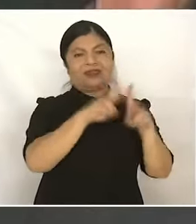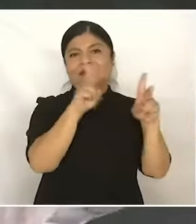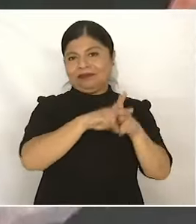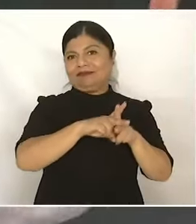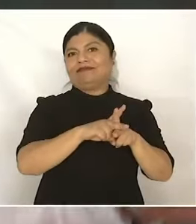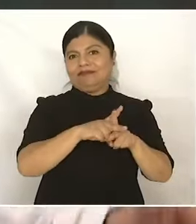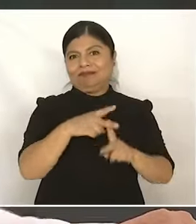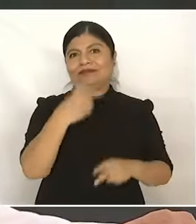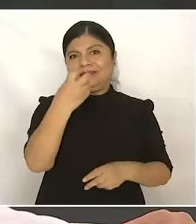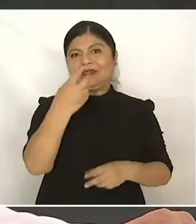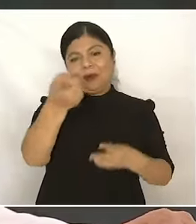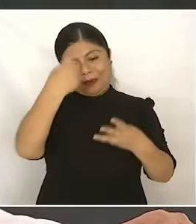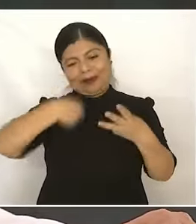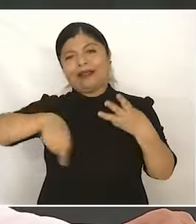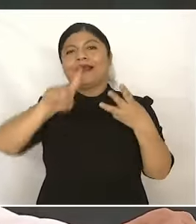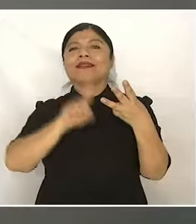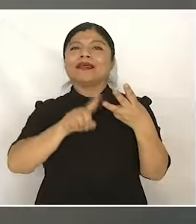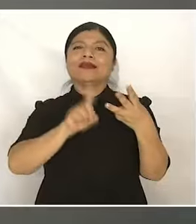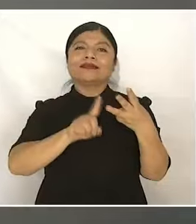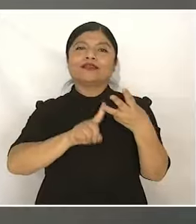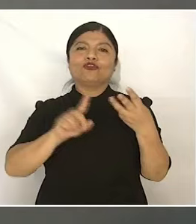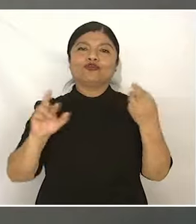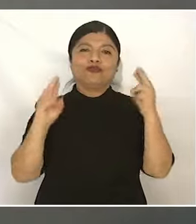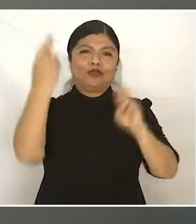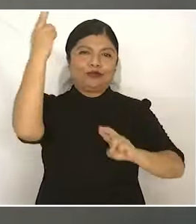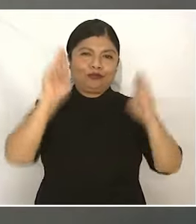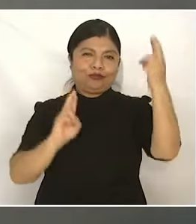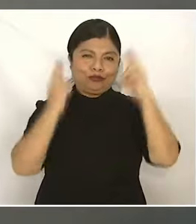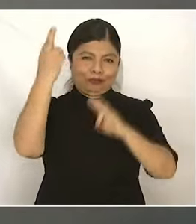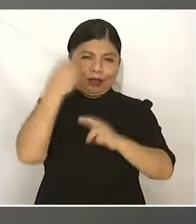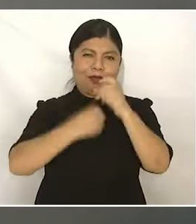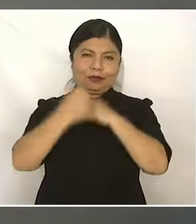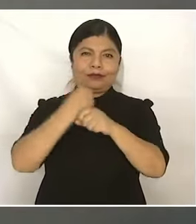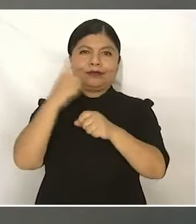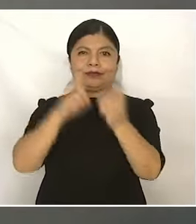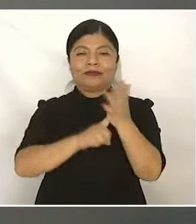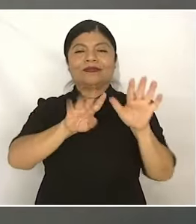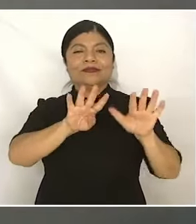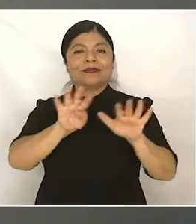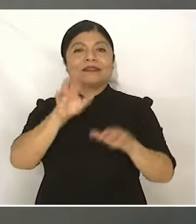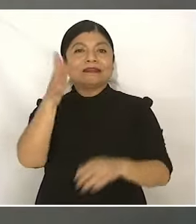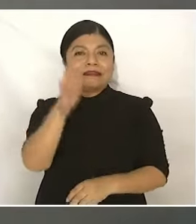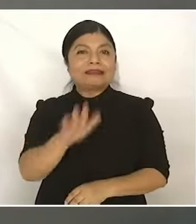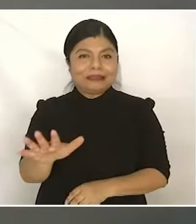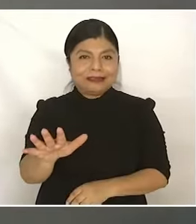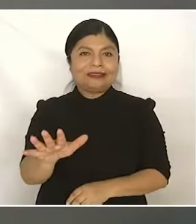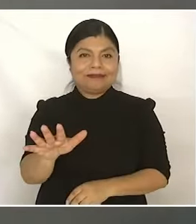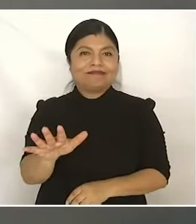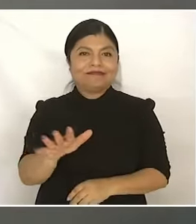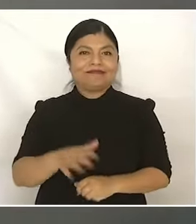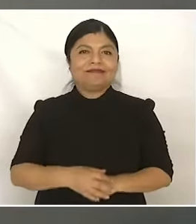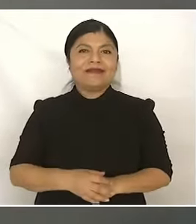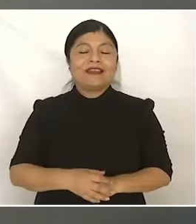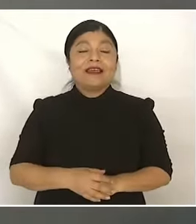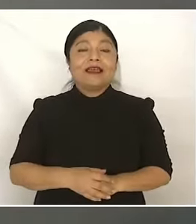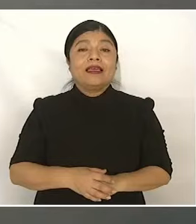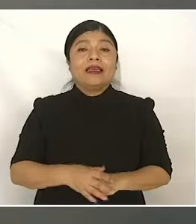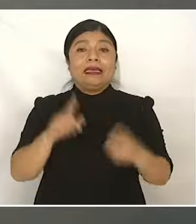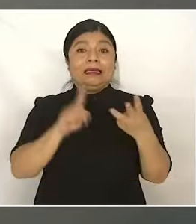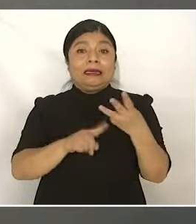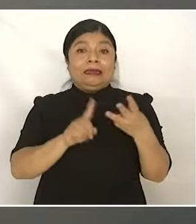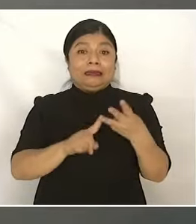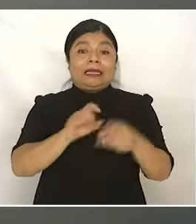la tercera transformación fue la revolución de 1910 por la situación de opresión, de